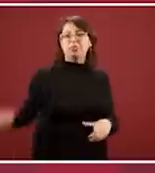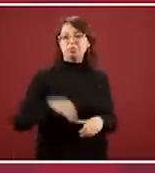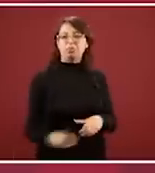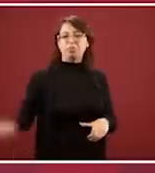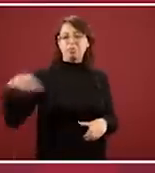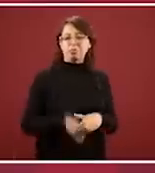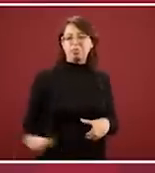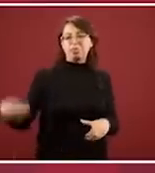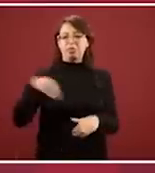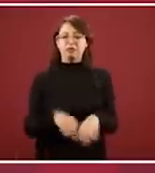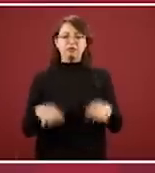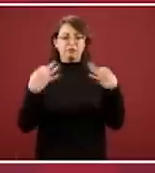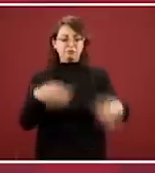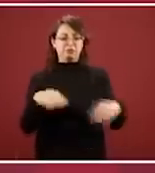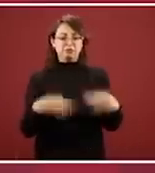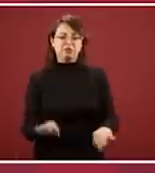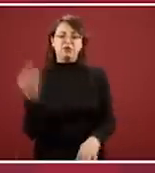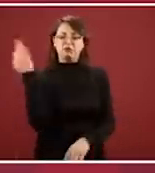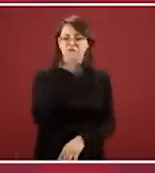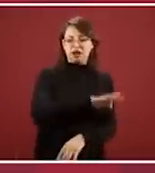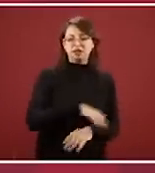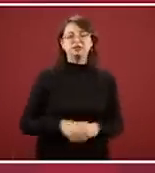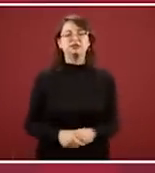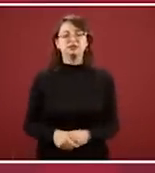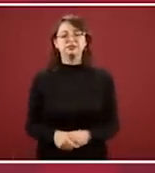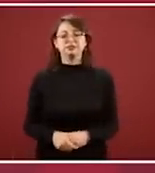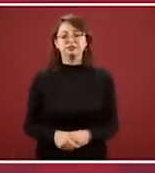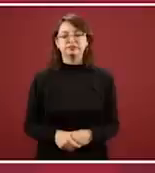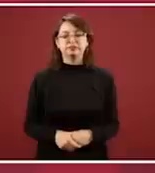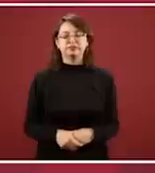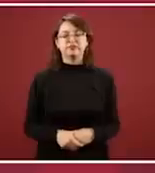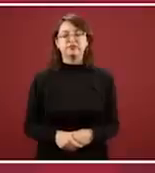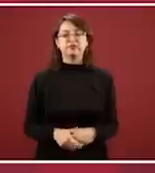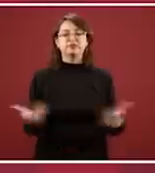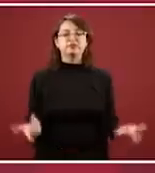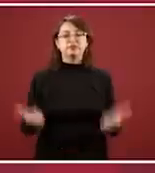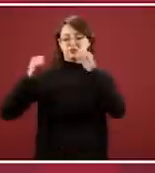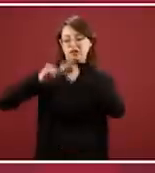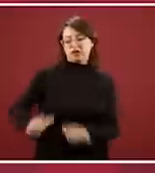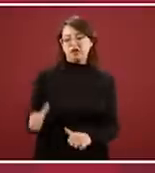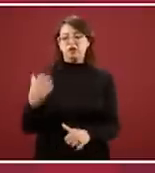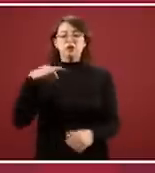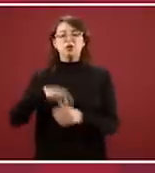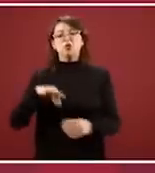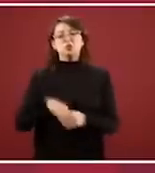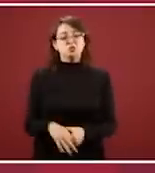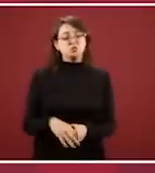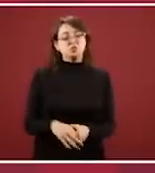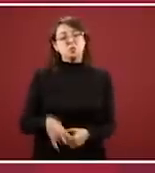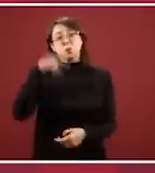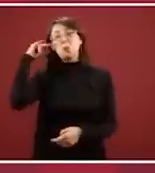ni la falsificación de las actas, ni las autoridades electorales que se hacían de la vista gorda.